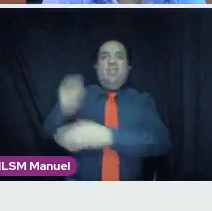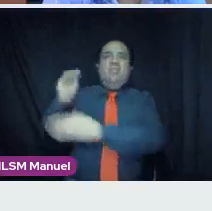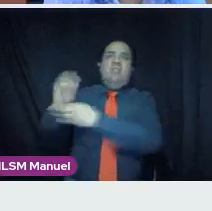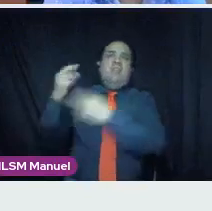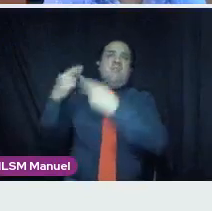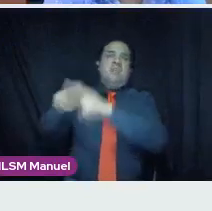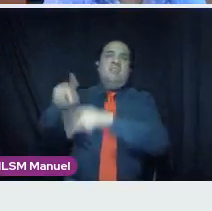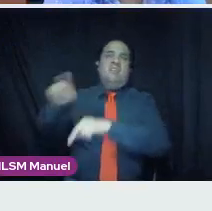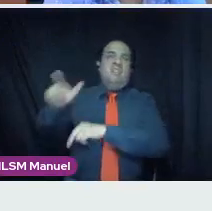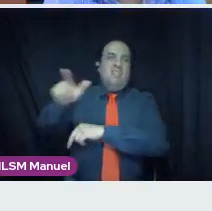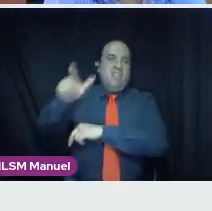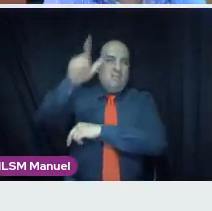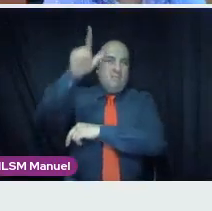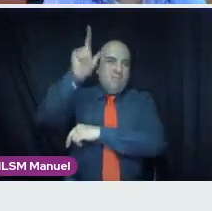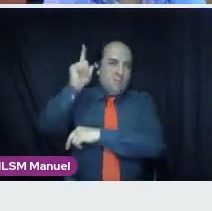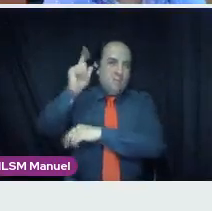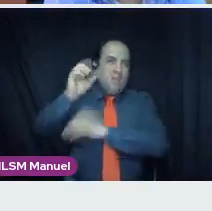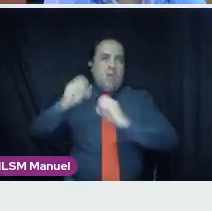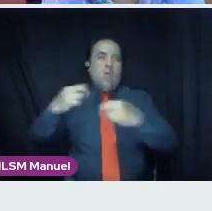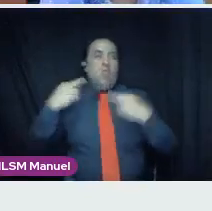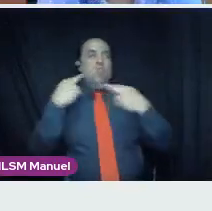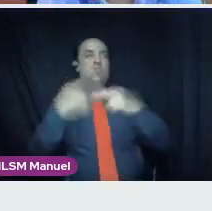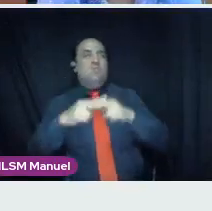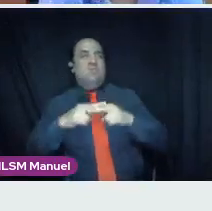cuando los profesores hablan mal de